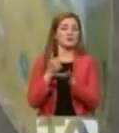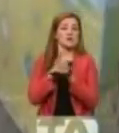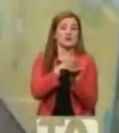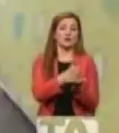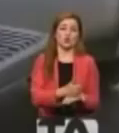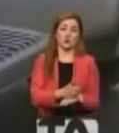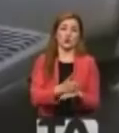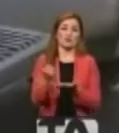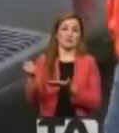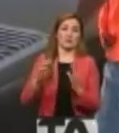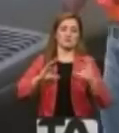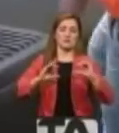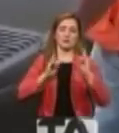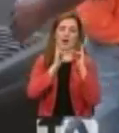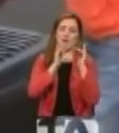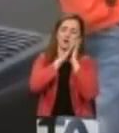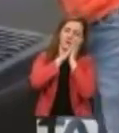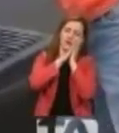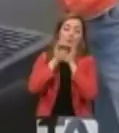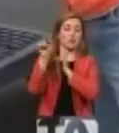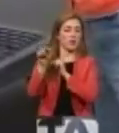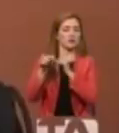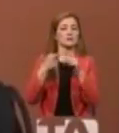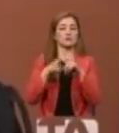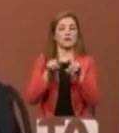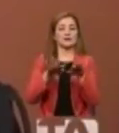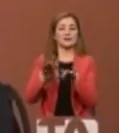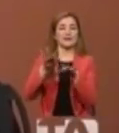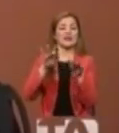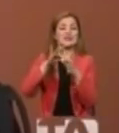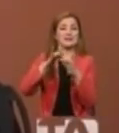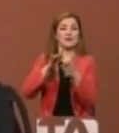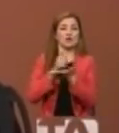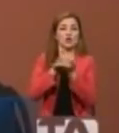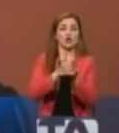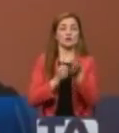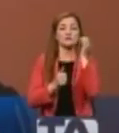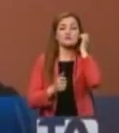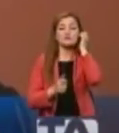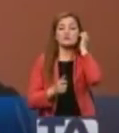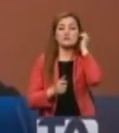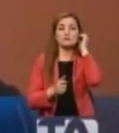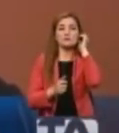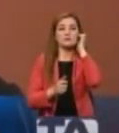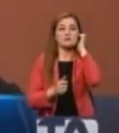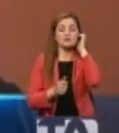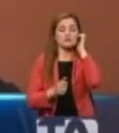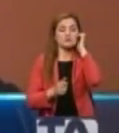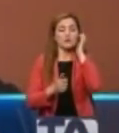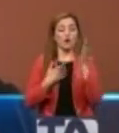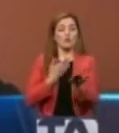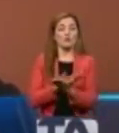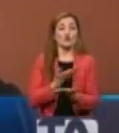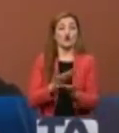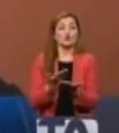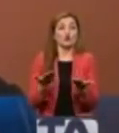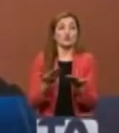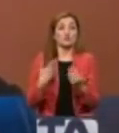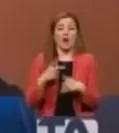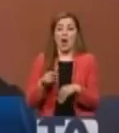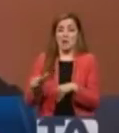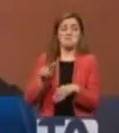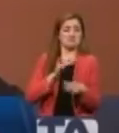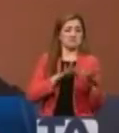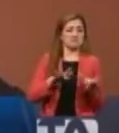ayudas humanitarias por la Secretaría de Gestión de Riesgos. Que yo saqué las cosas, no tenía dónde llevar y nos dieron esta casa para